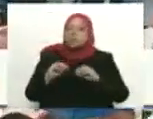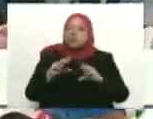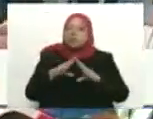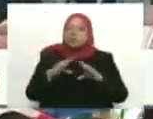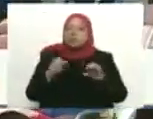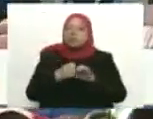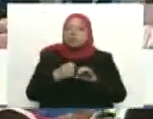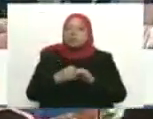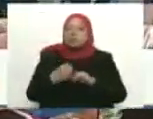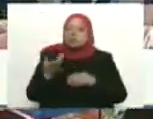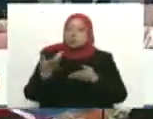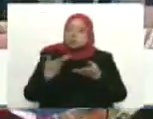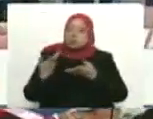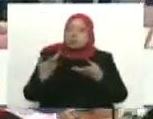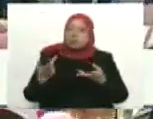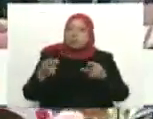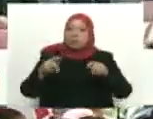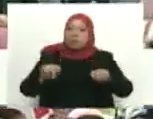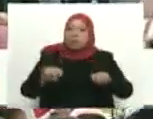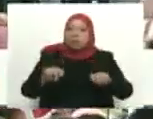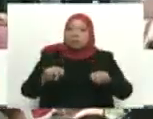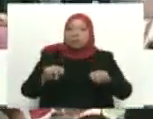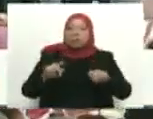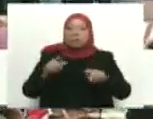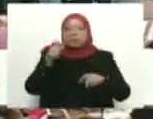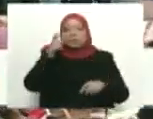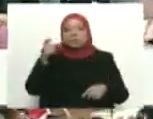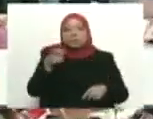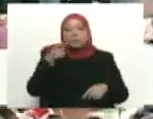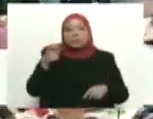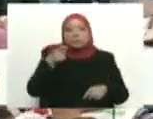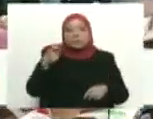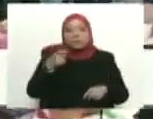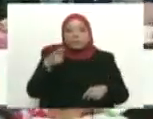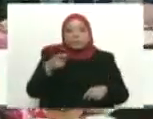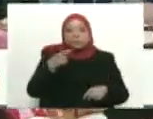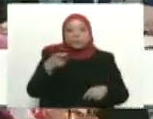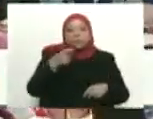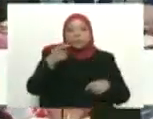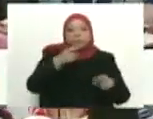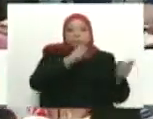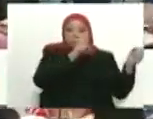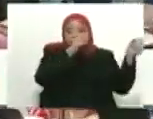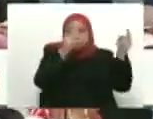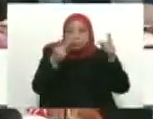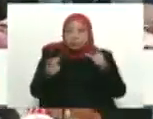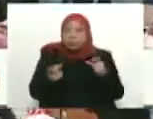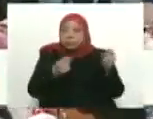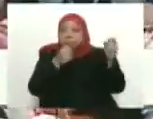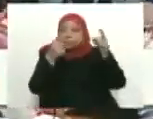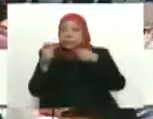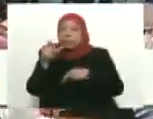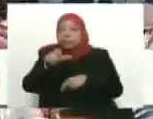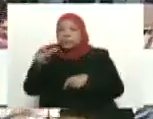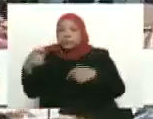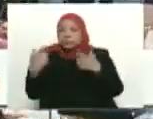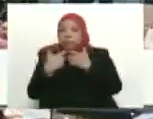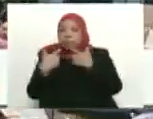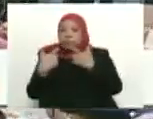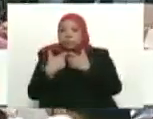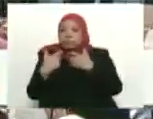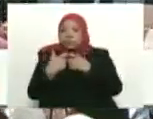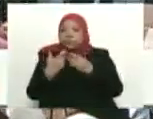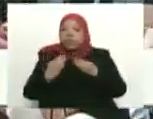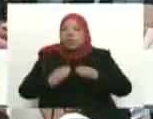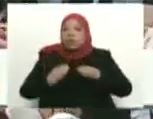sanciones, bloqueos, persecuciones, invasiones, atentaron contra